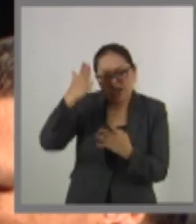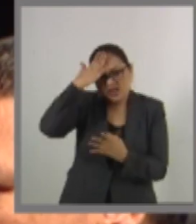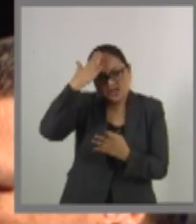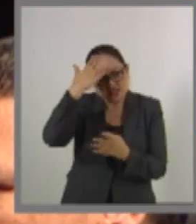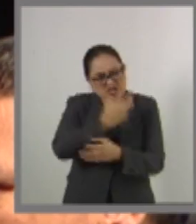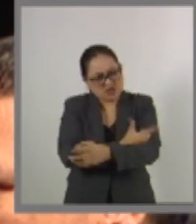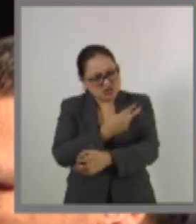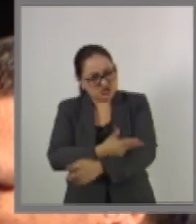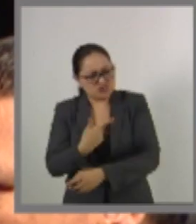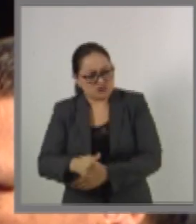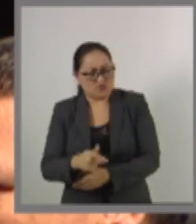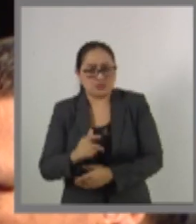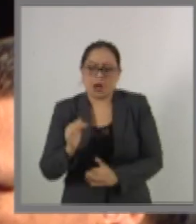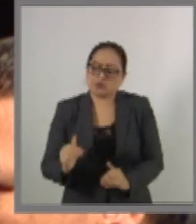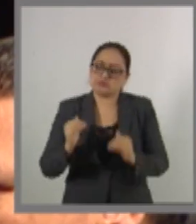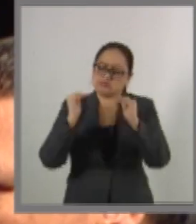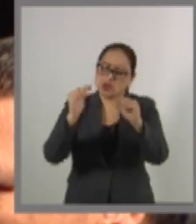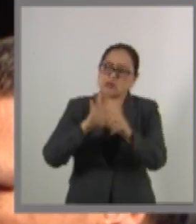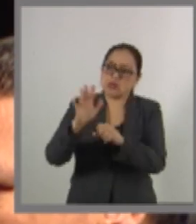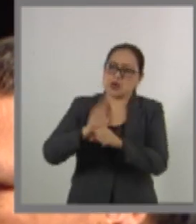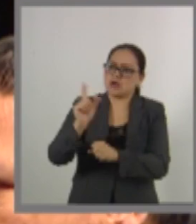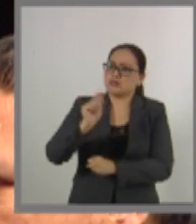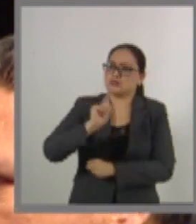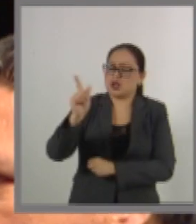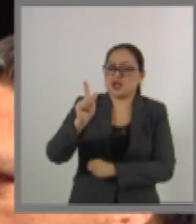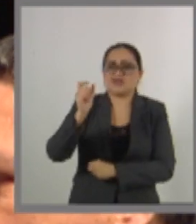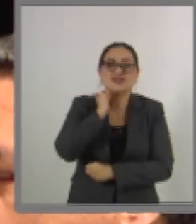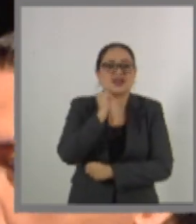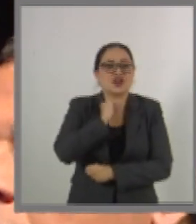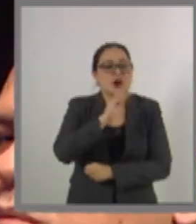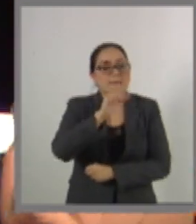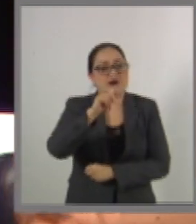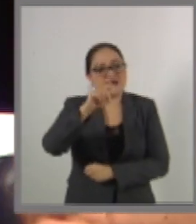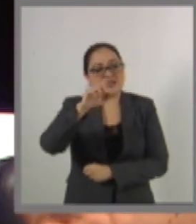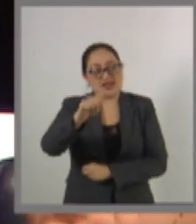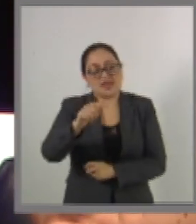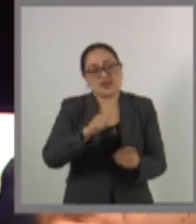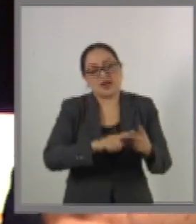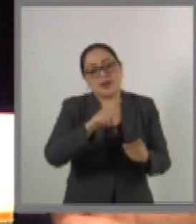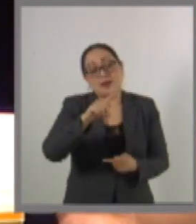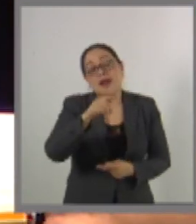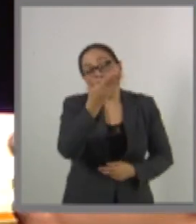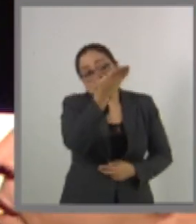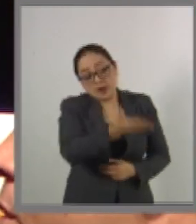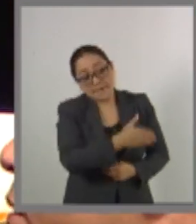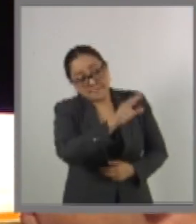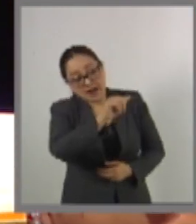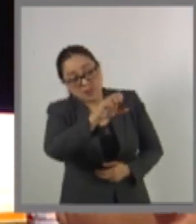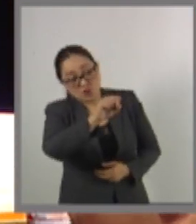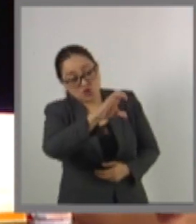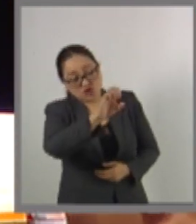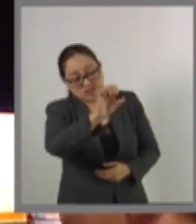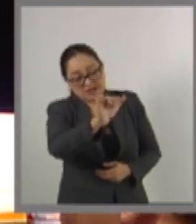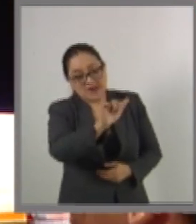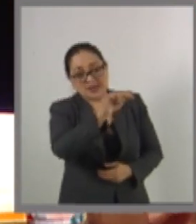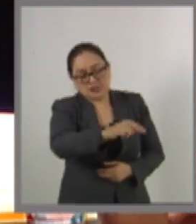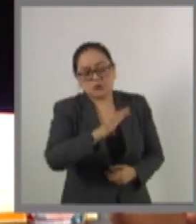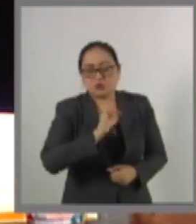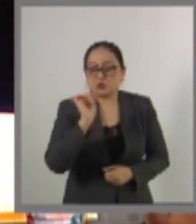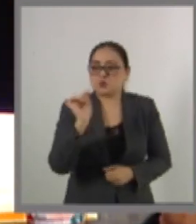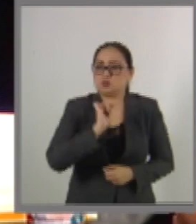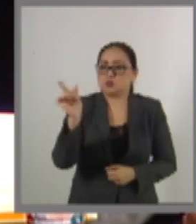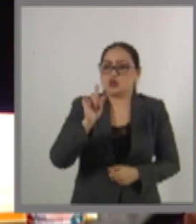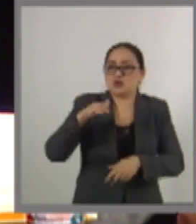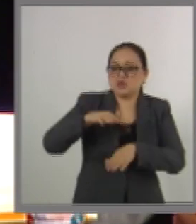mucho nivel. Como dijo el senador Bartlett, el senador Barbosa es un profesional del quehacer público. Es un